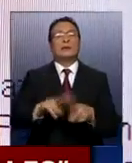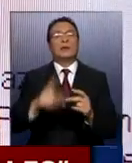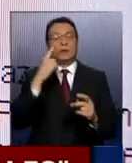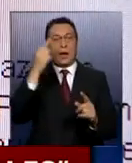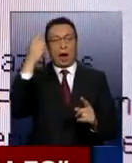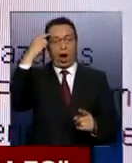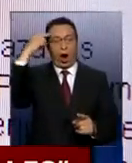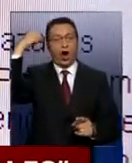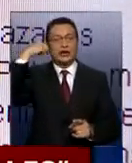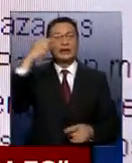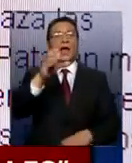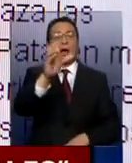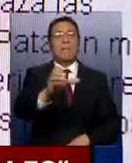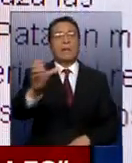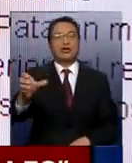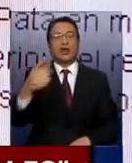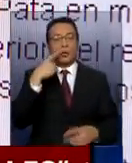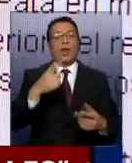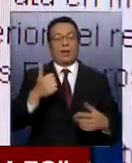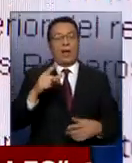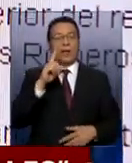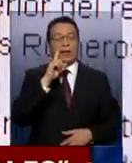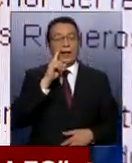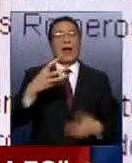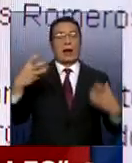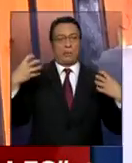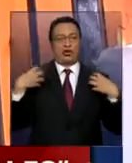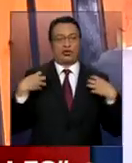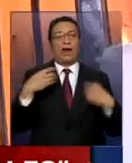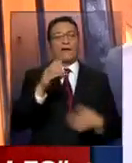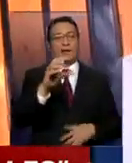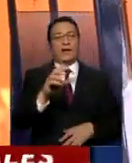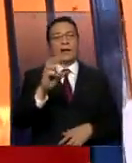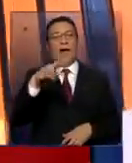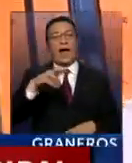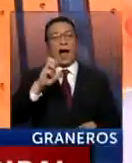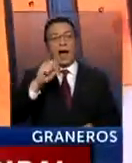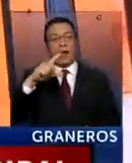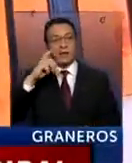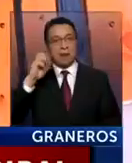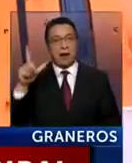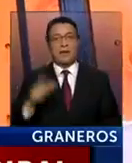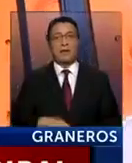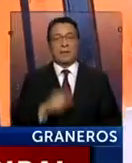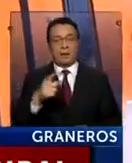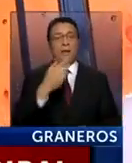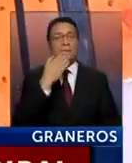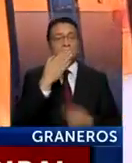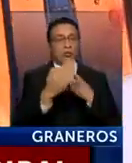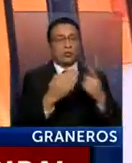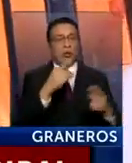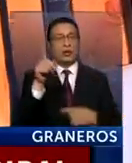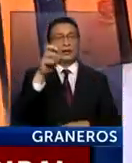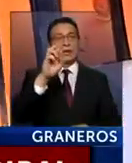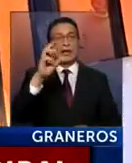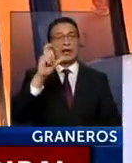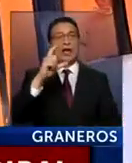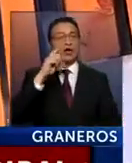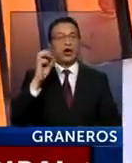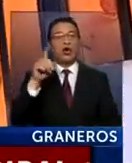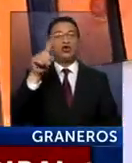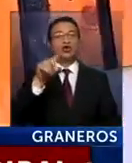en la población sobre la tenencia responsable de mascotas. Intentamos comunicarnos con Sergio Soto Pedraza, el